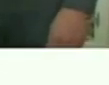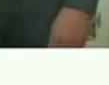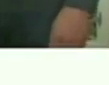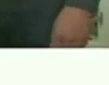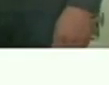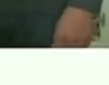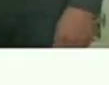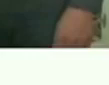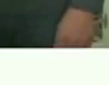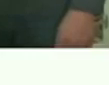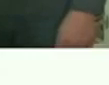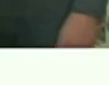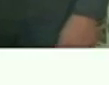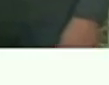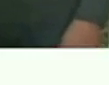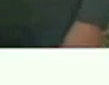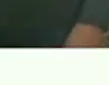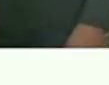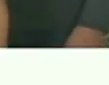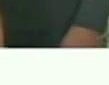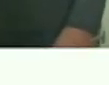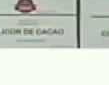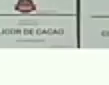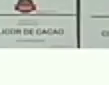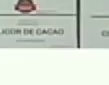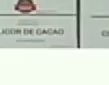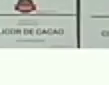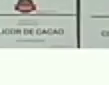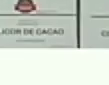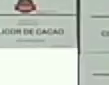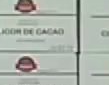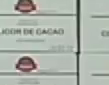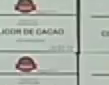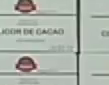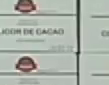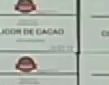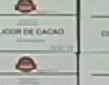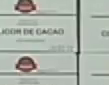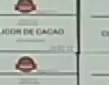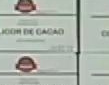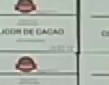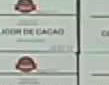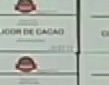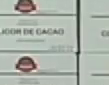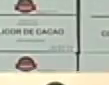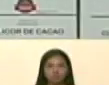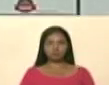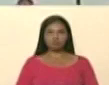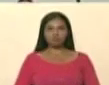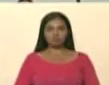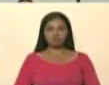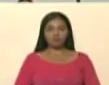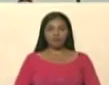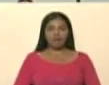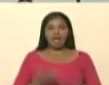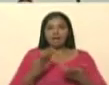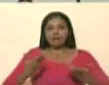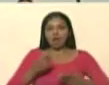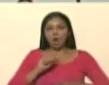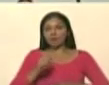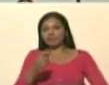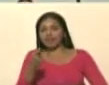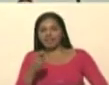delante lo bendiga venceremos el calor de los valles del tuy sea la llave trabajando